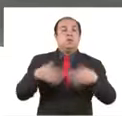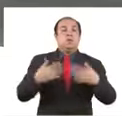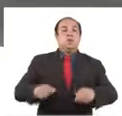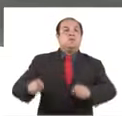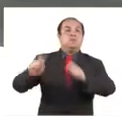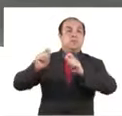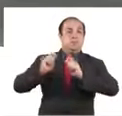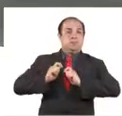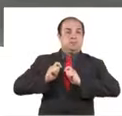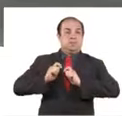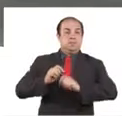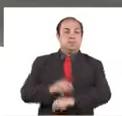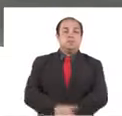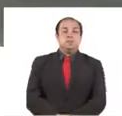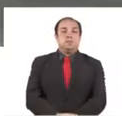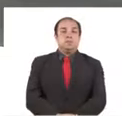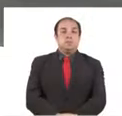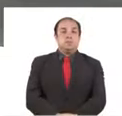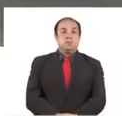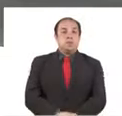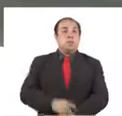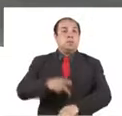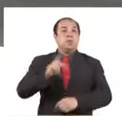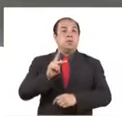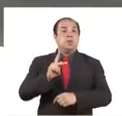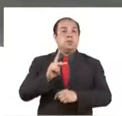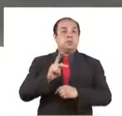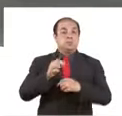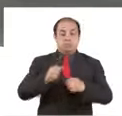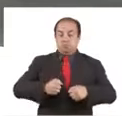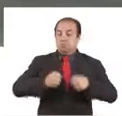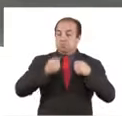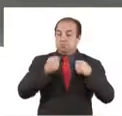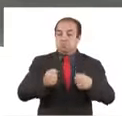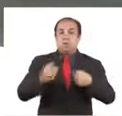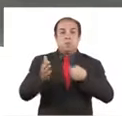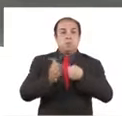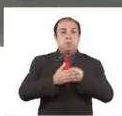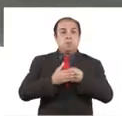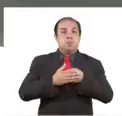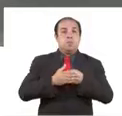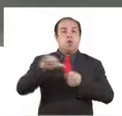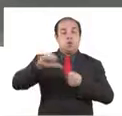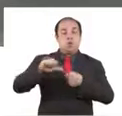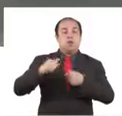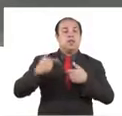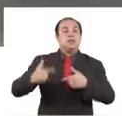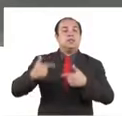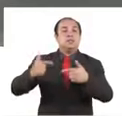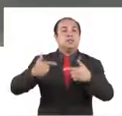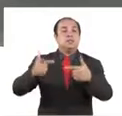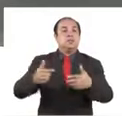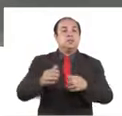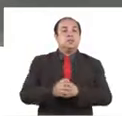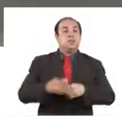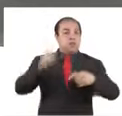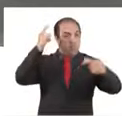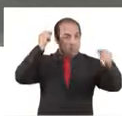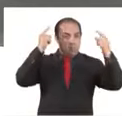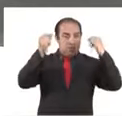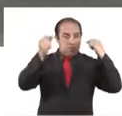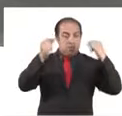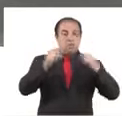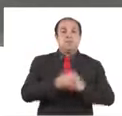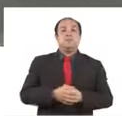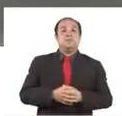depositado sobre nuestros hombros, pero les aseguro que las generaciones que hoy nos graduamos estamos conscientes